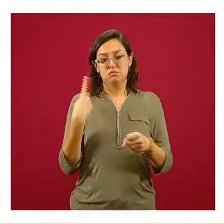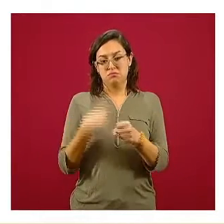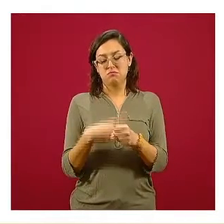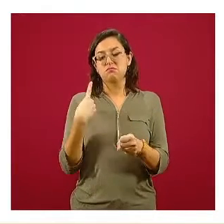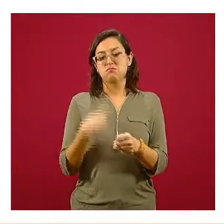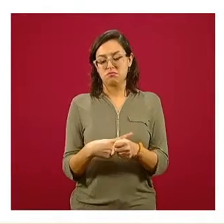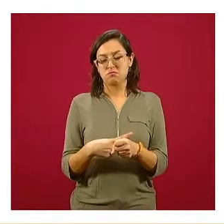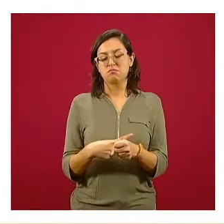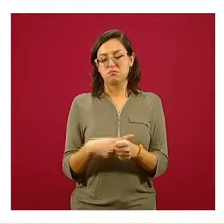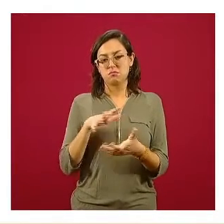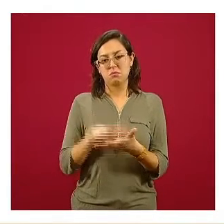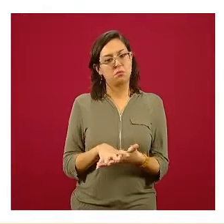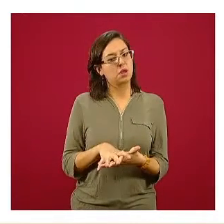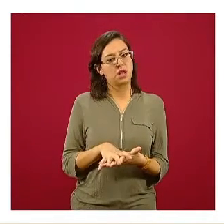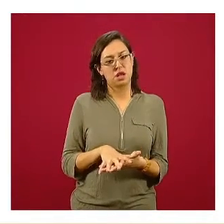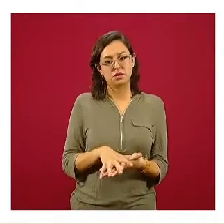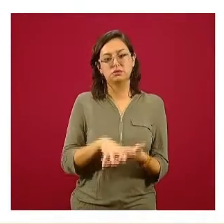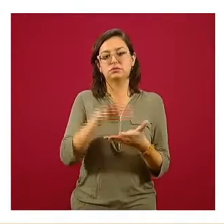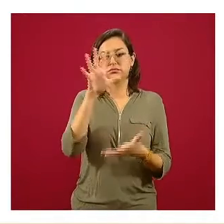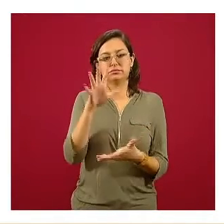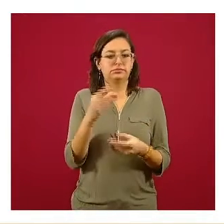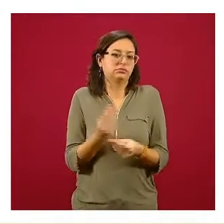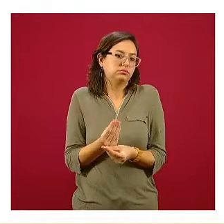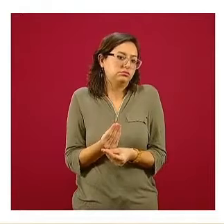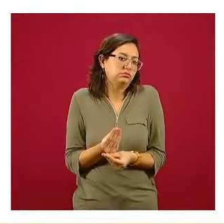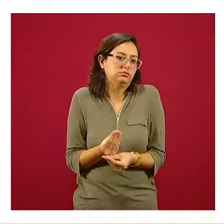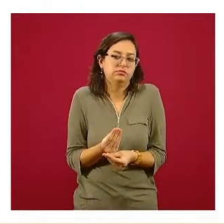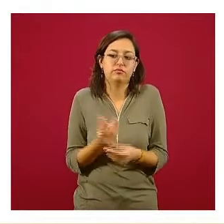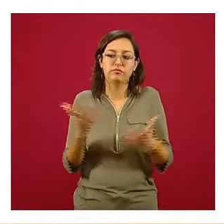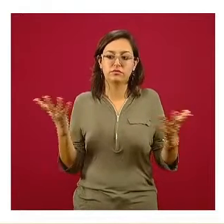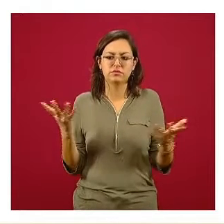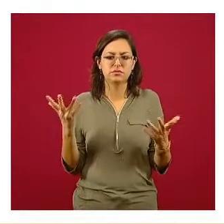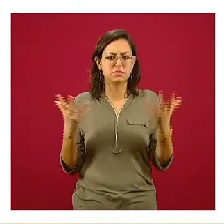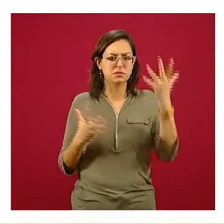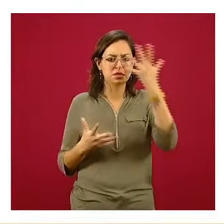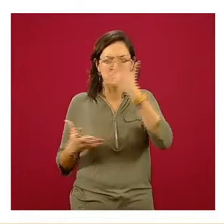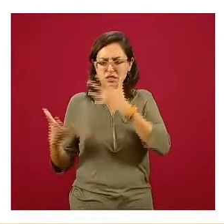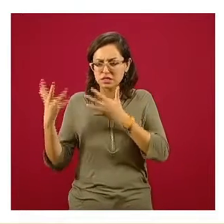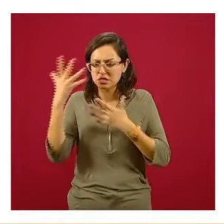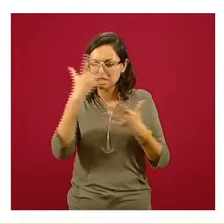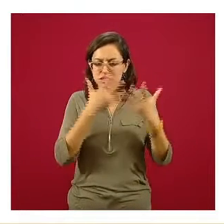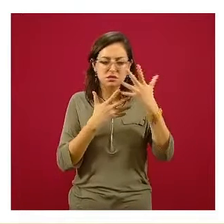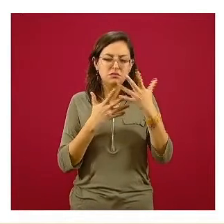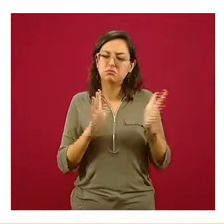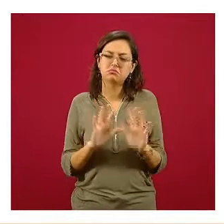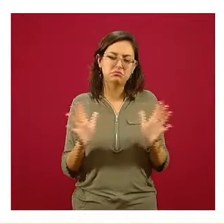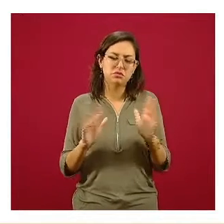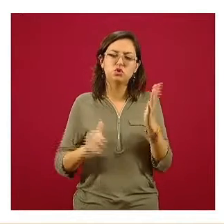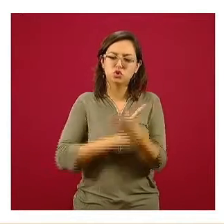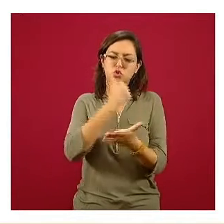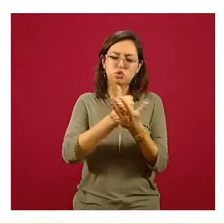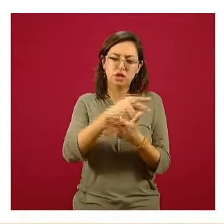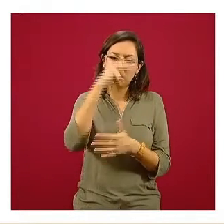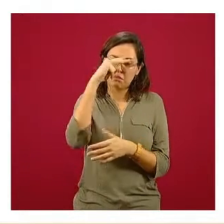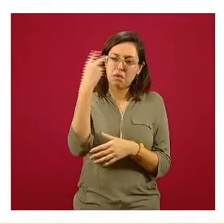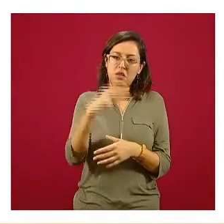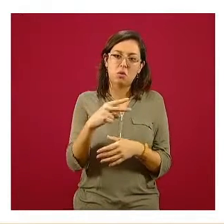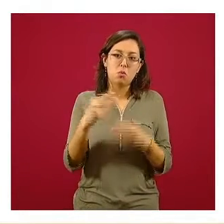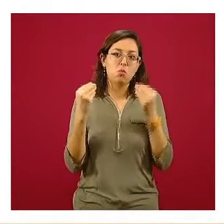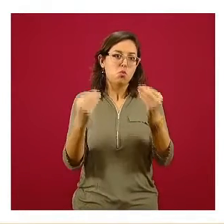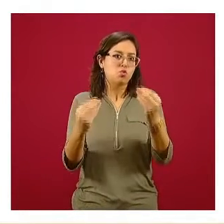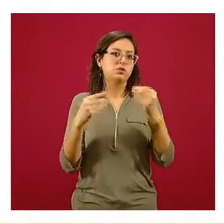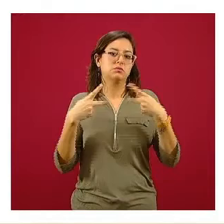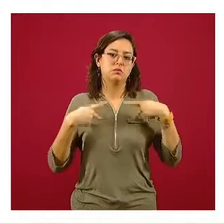acumulados. La razón también es obvia y no debería causar ninguna confusión: entre más población, más casos.